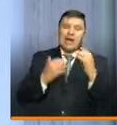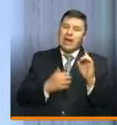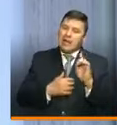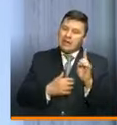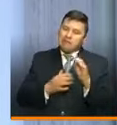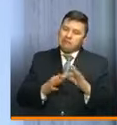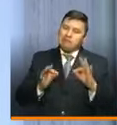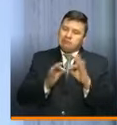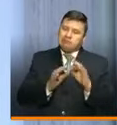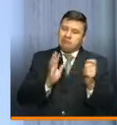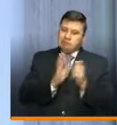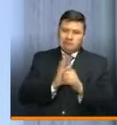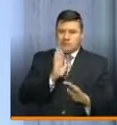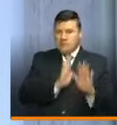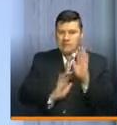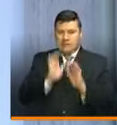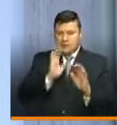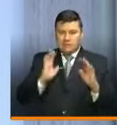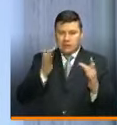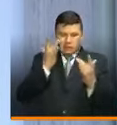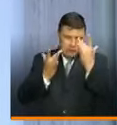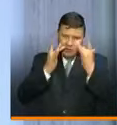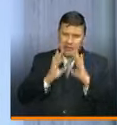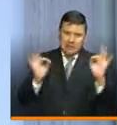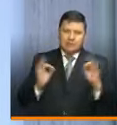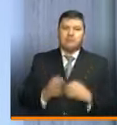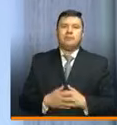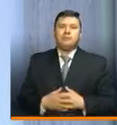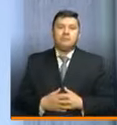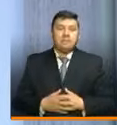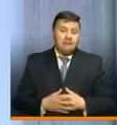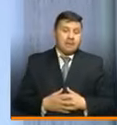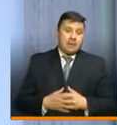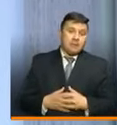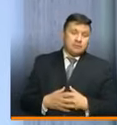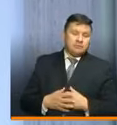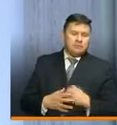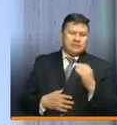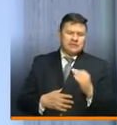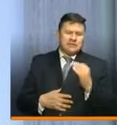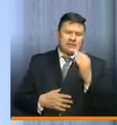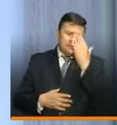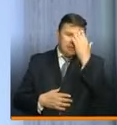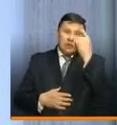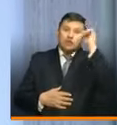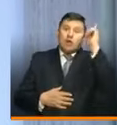muy importante evitar tocarse la cara. Pero como esto es algo que hacemos casi que